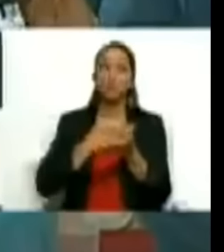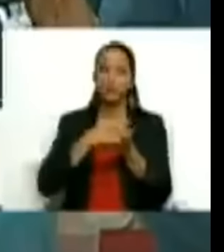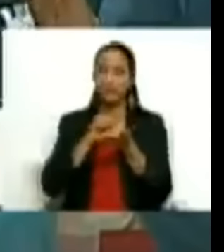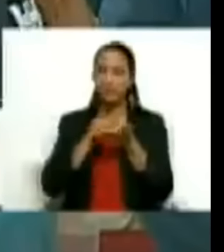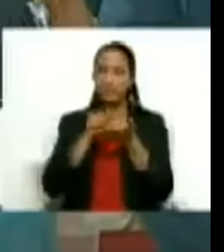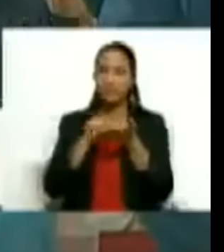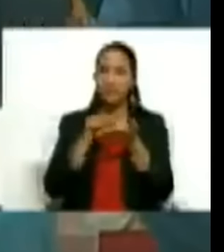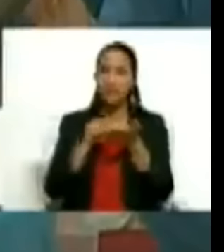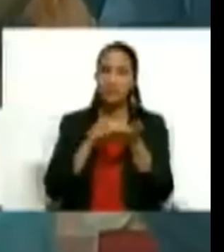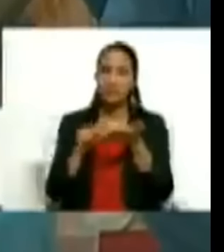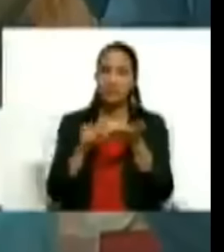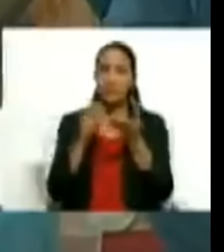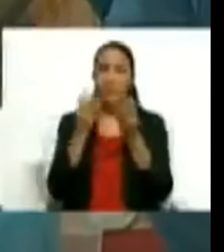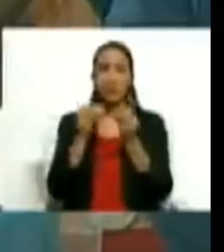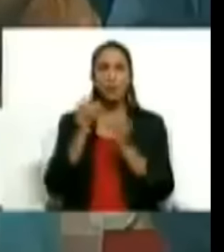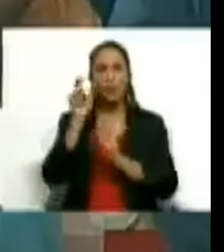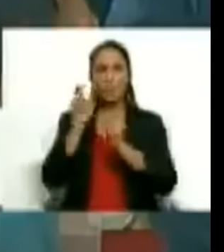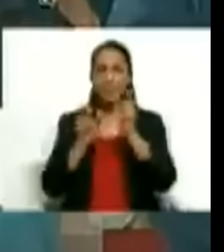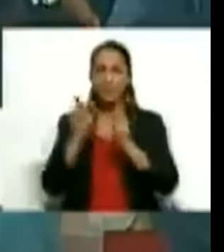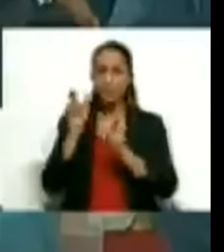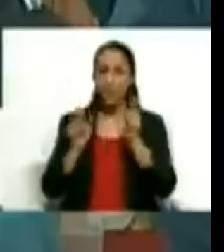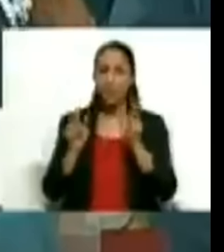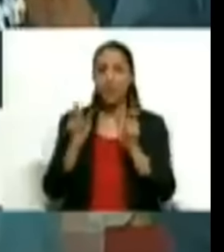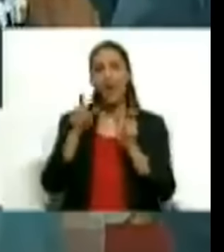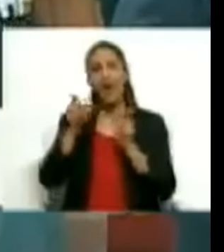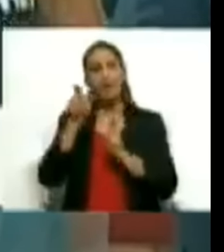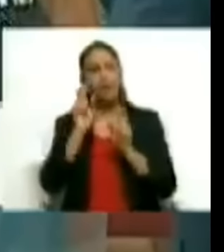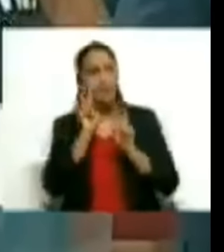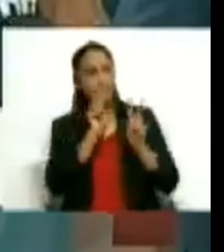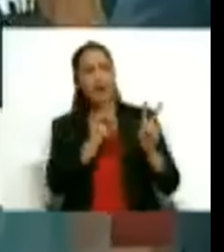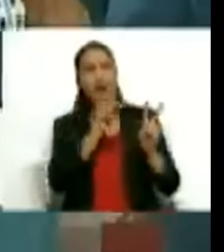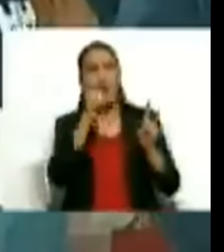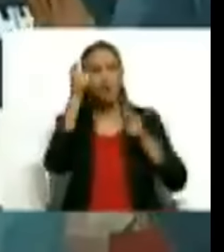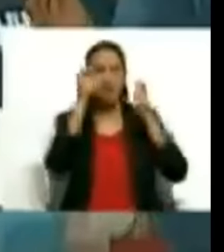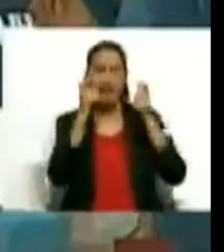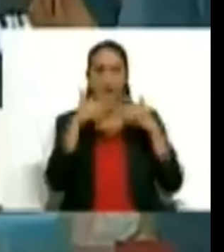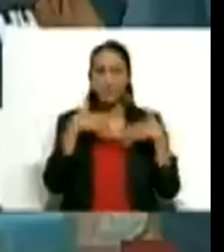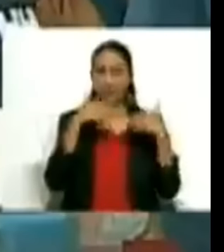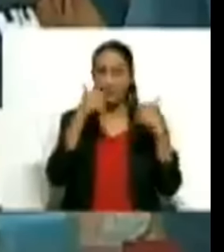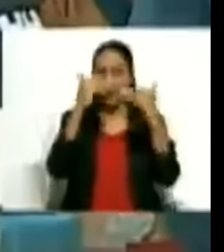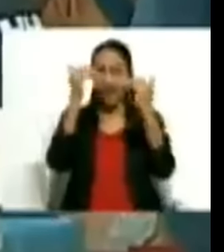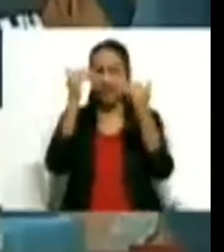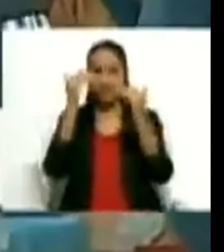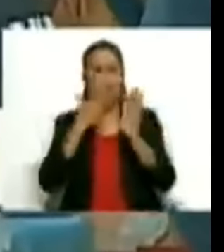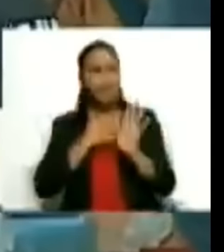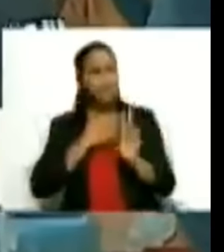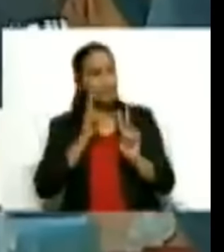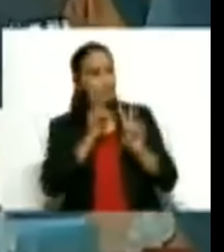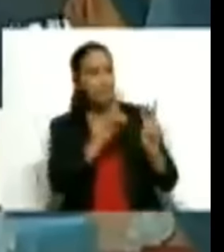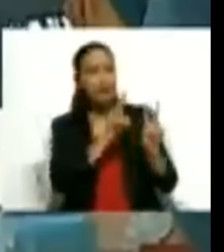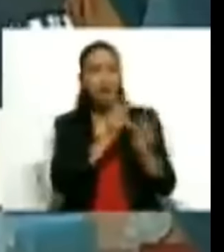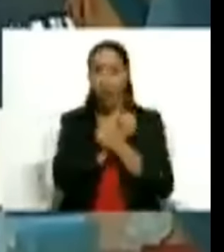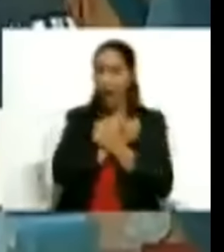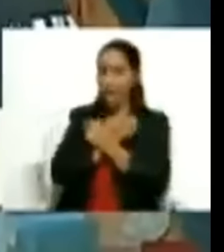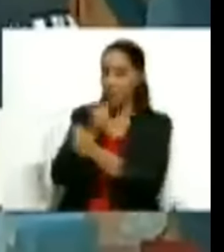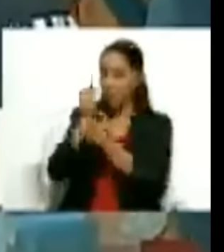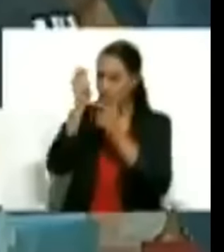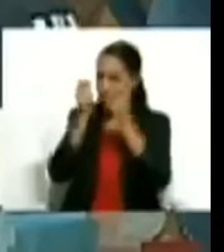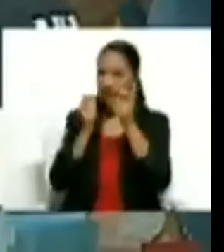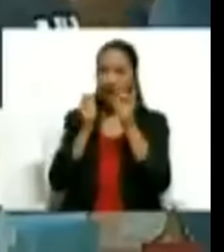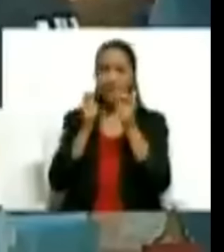que en tu luz vieron esperanza, que en tus ojos vieron amor, que en tu andar vieron camino, que en tu accionar